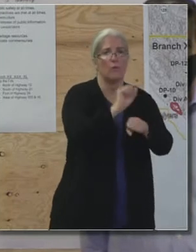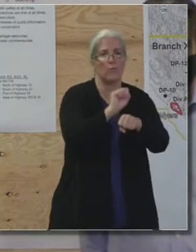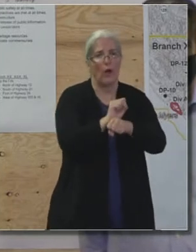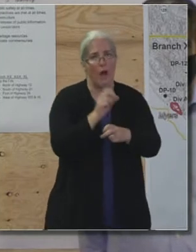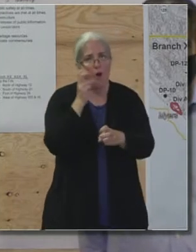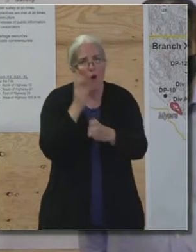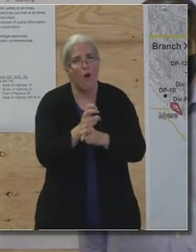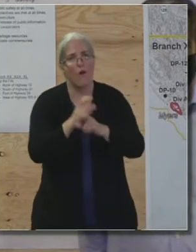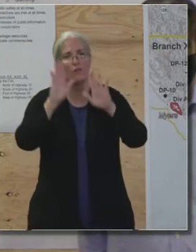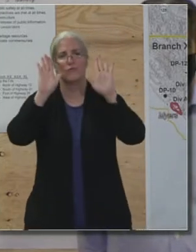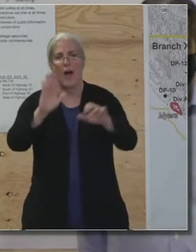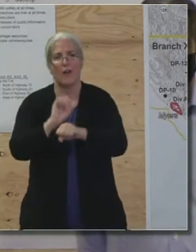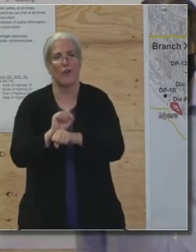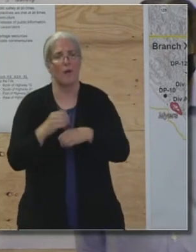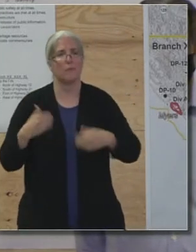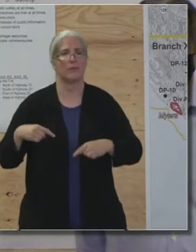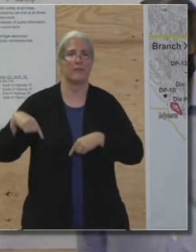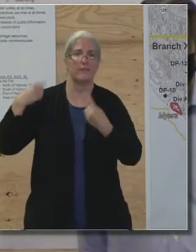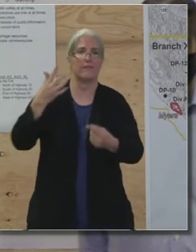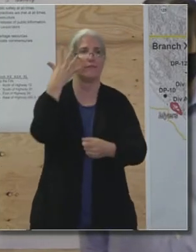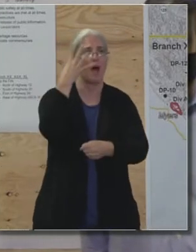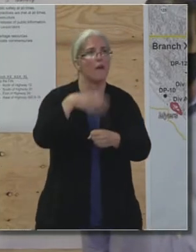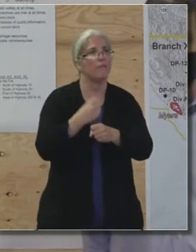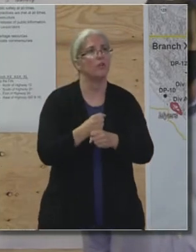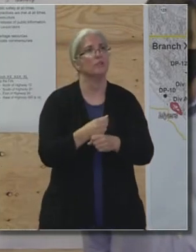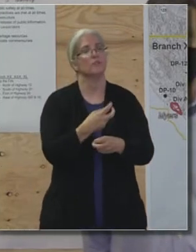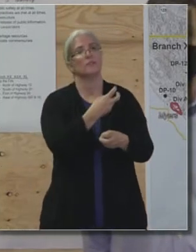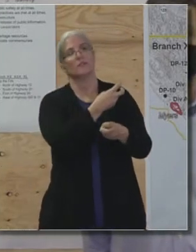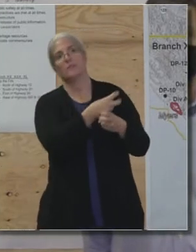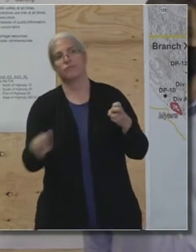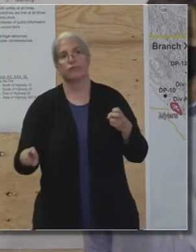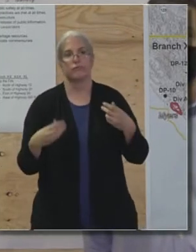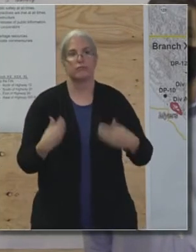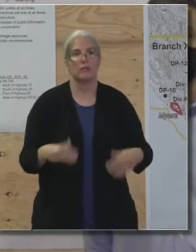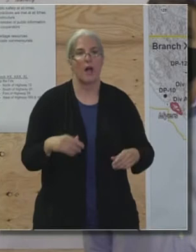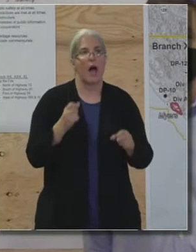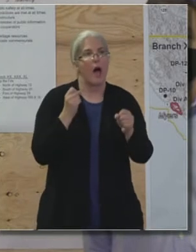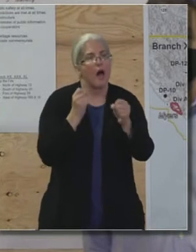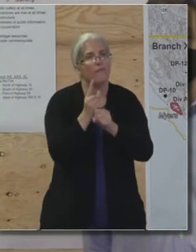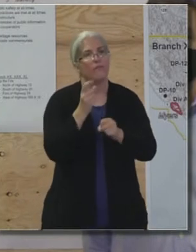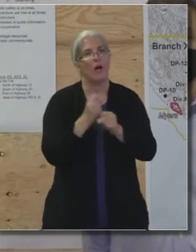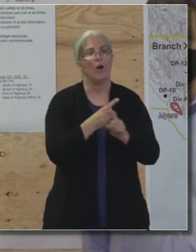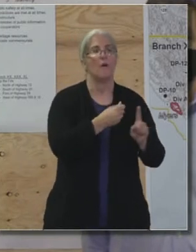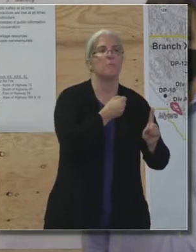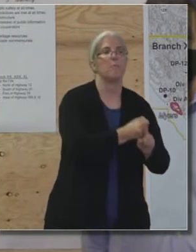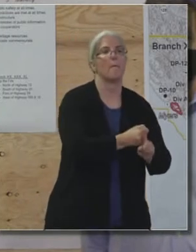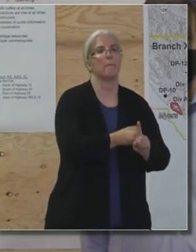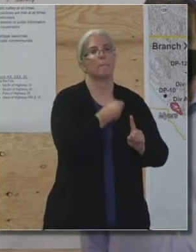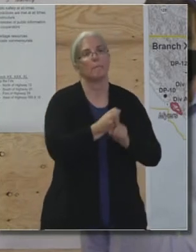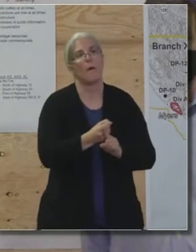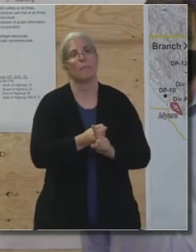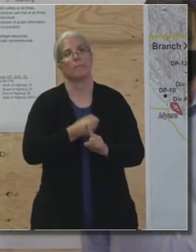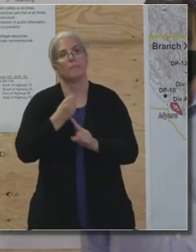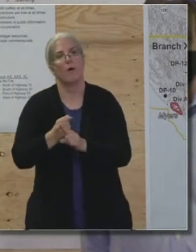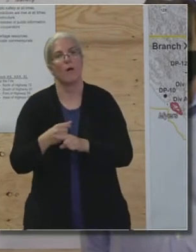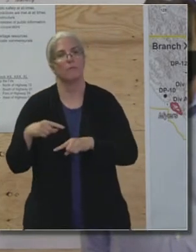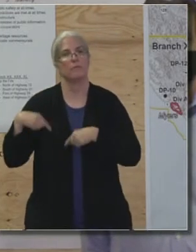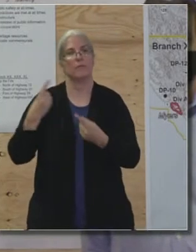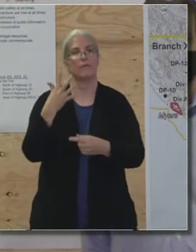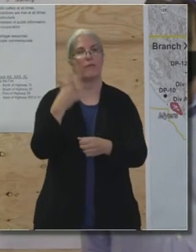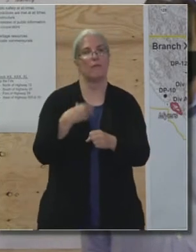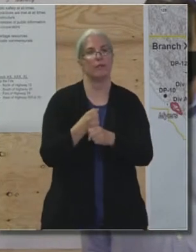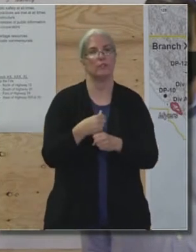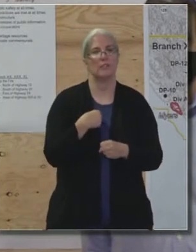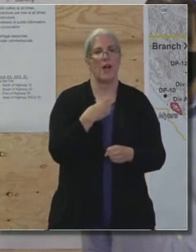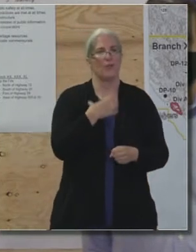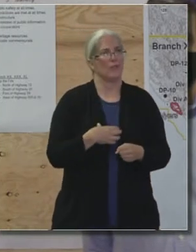son tiempos difíciles por los pasados cinco años hemos experimentado esto año tras año tras año sí me gustaría